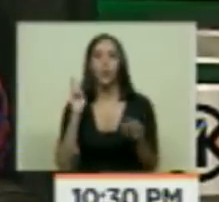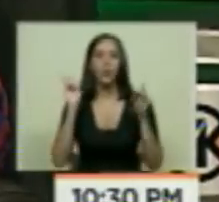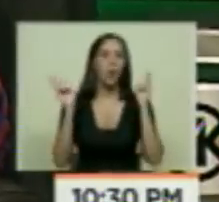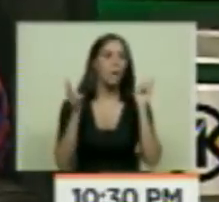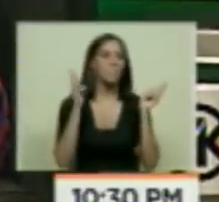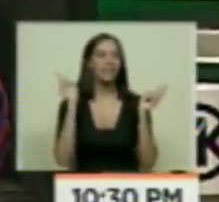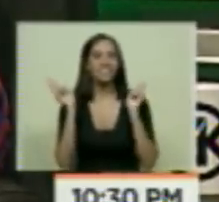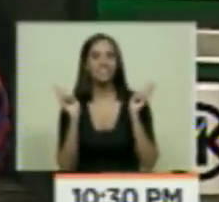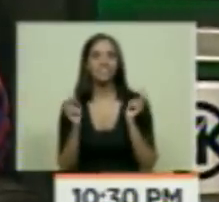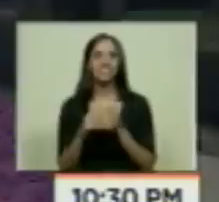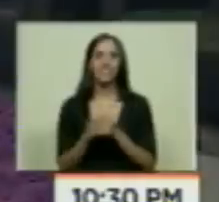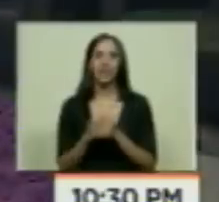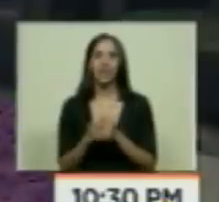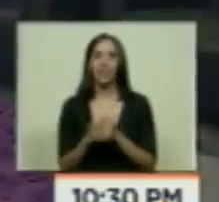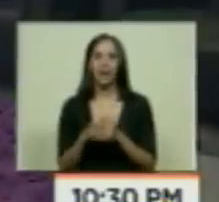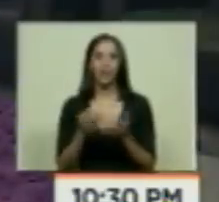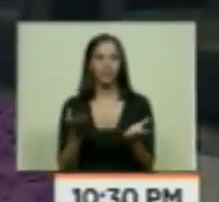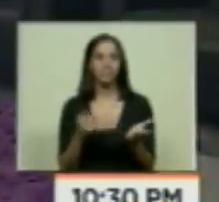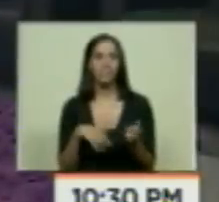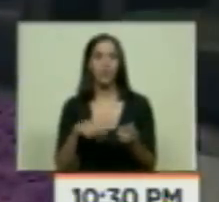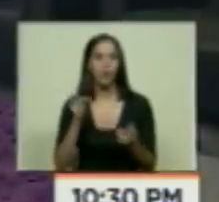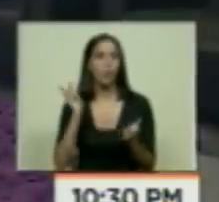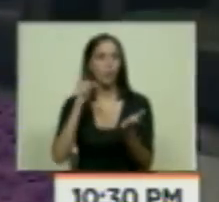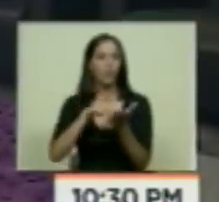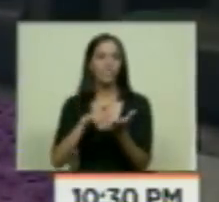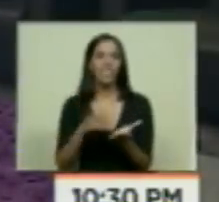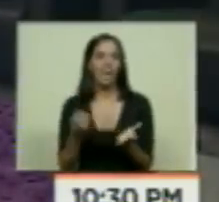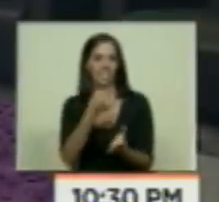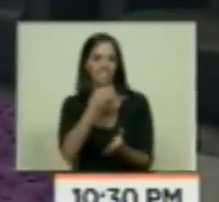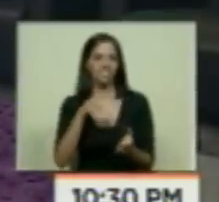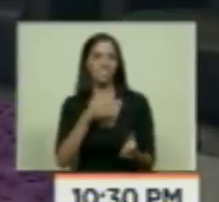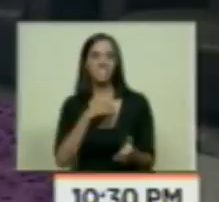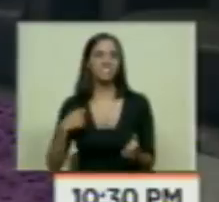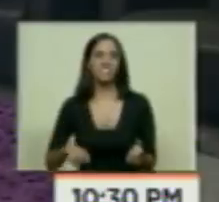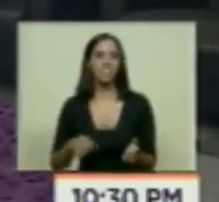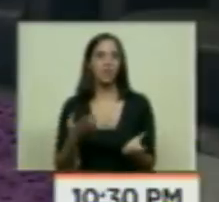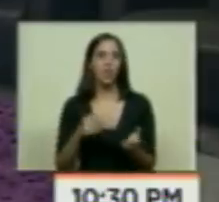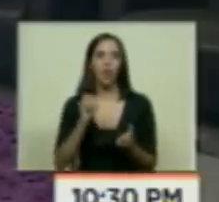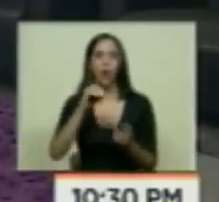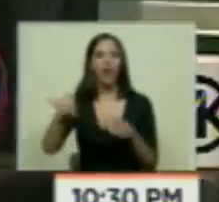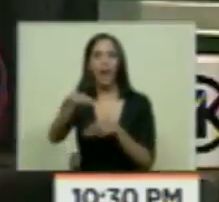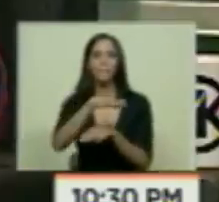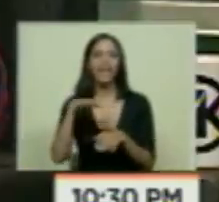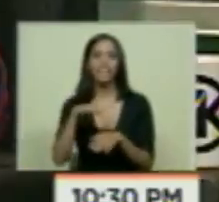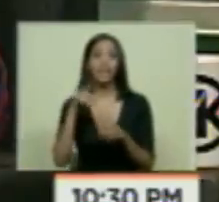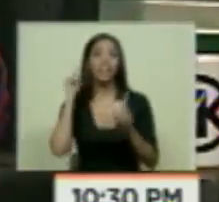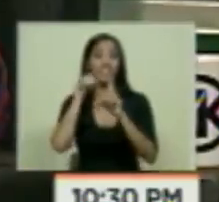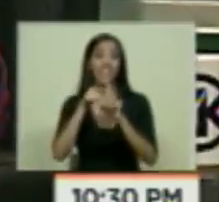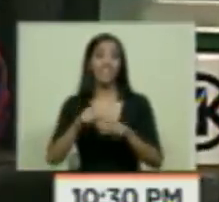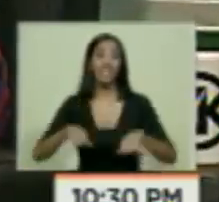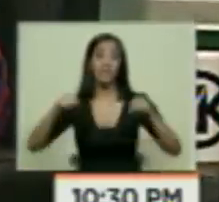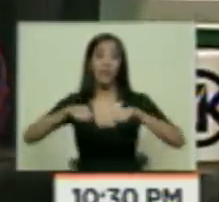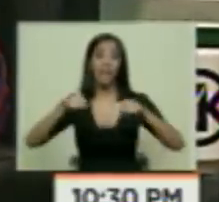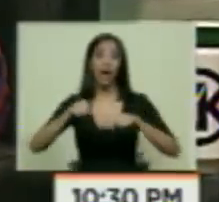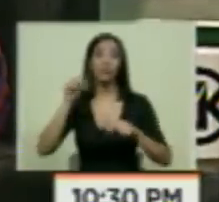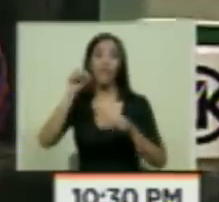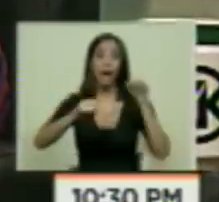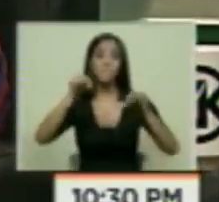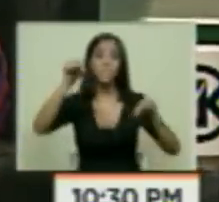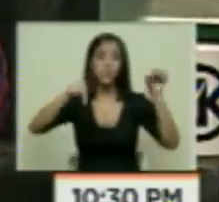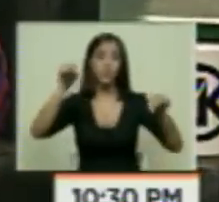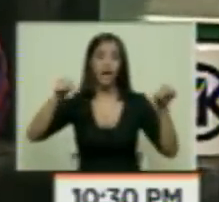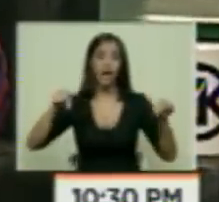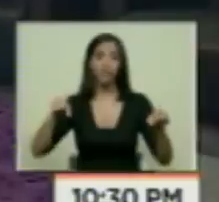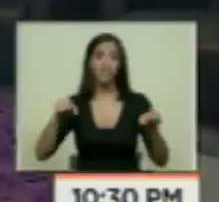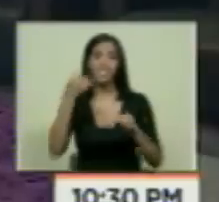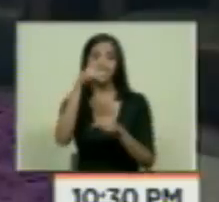Grande. O Saigón. Saigón para el chino que estaba en la Diobibar. Claro, pero desde el mercado de las pulgas había el marco de